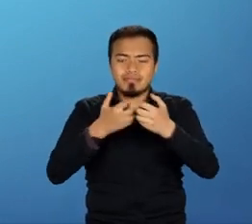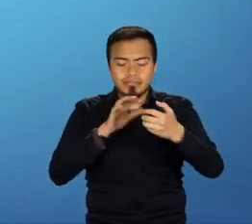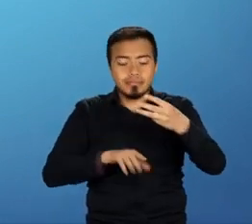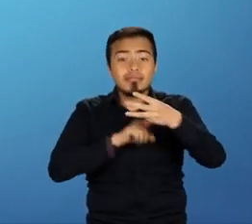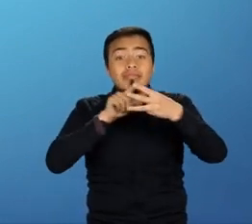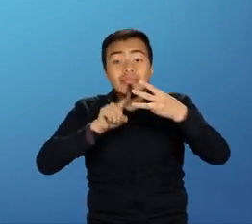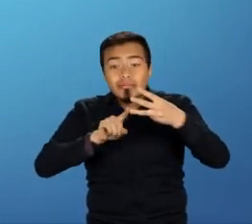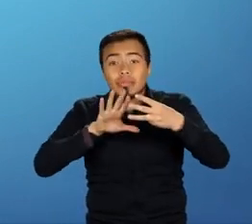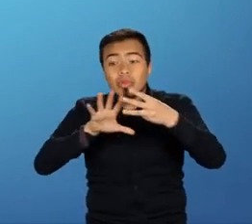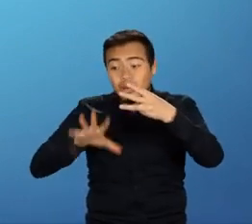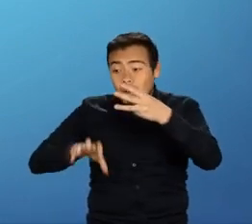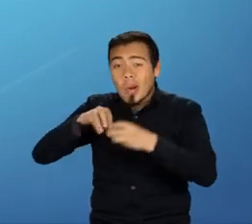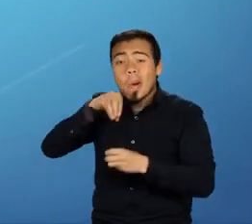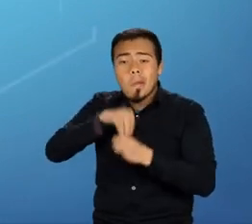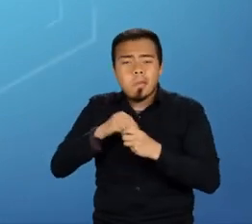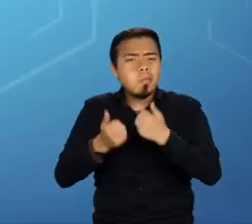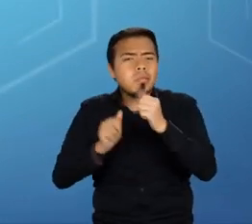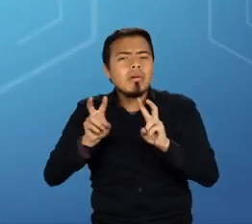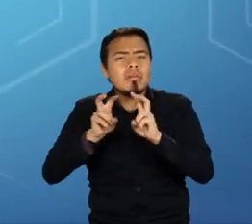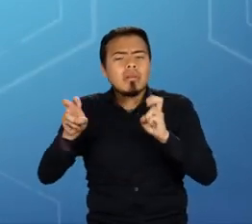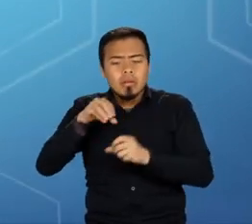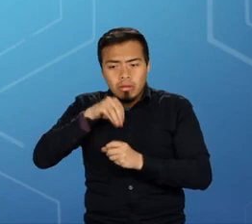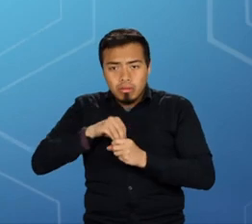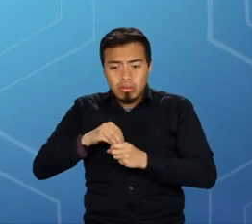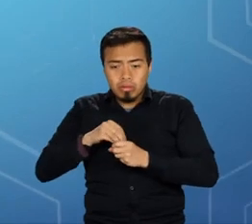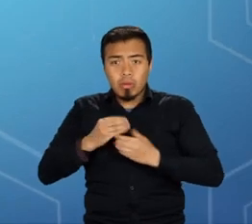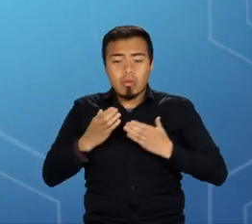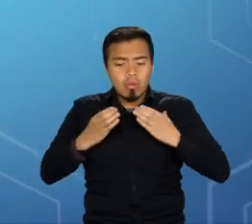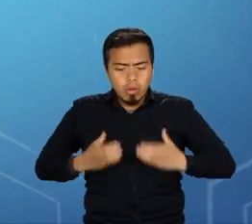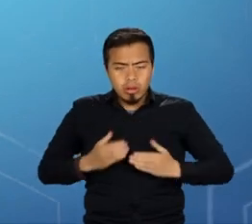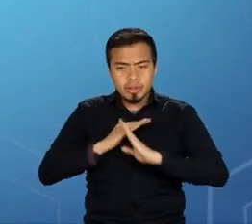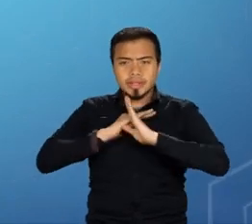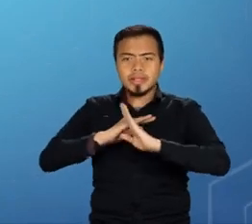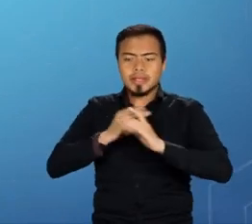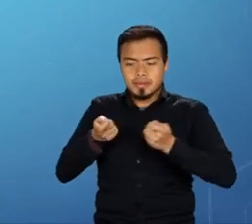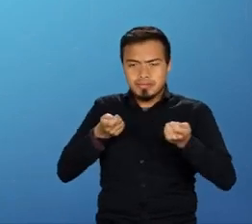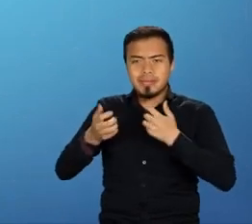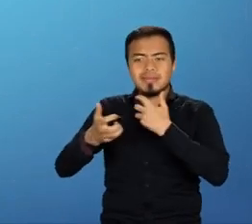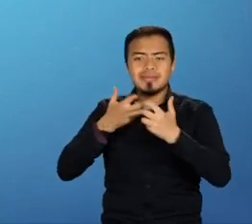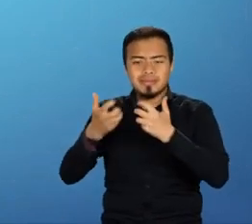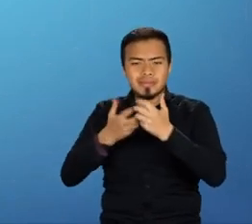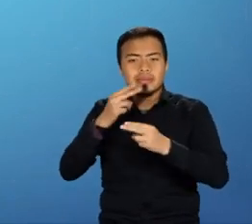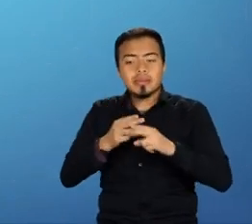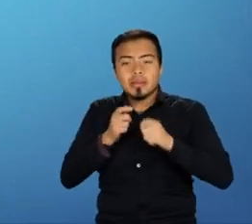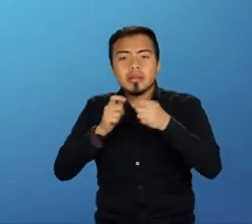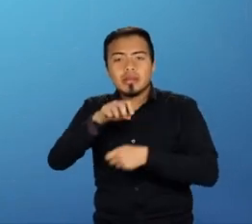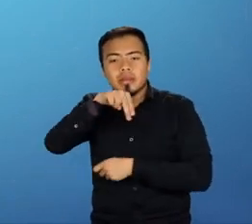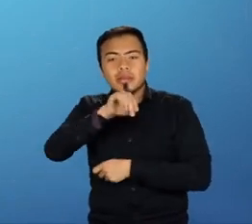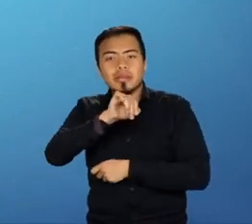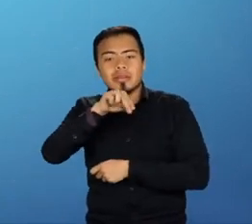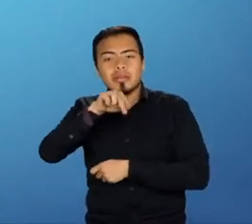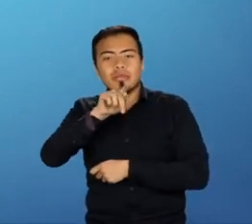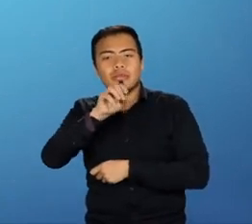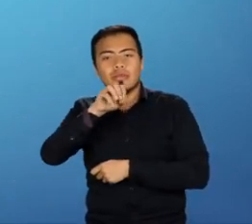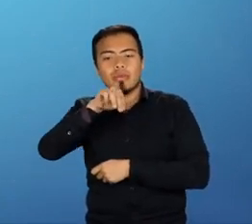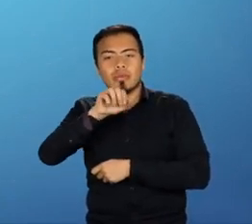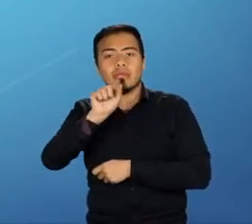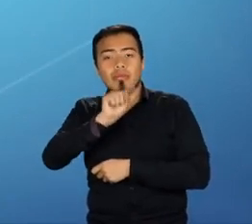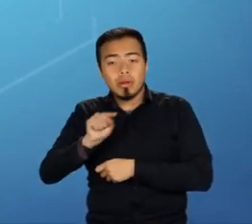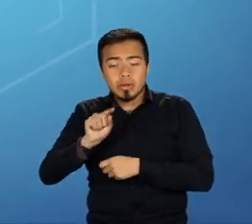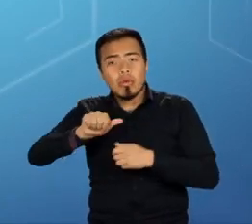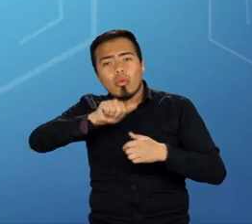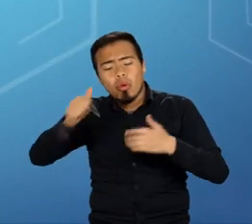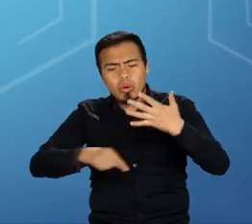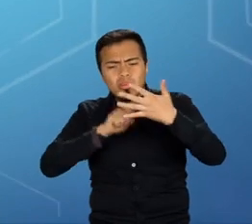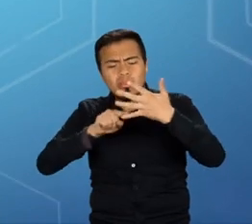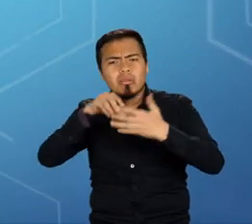lugar, los tumores que tienen que ver con los cánceres linfáticos del sistema de defensas que se conocen como linfomas. Después vienen una serie